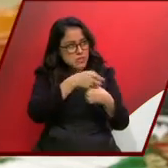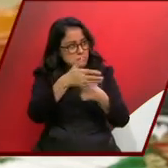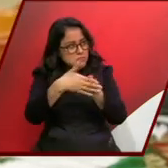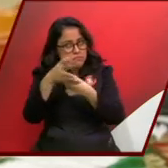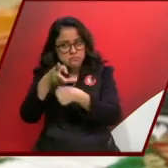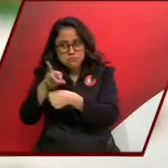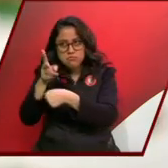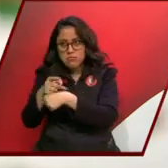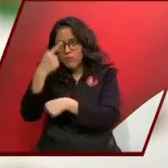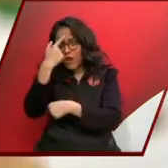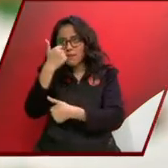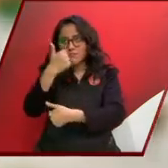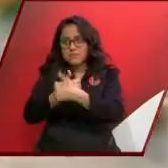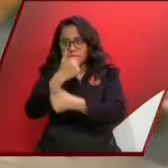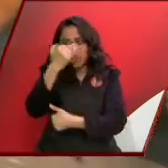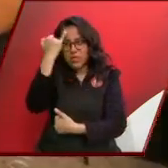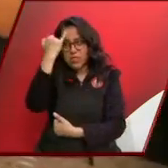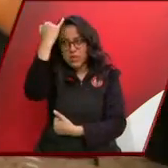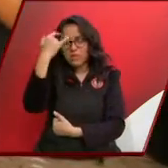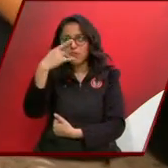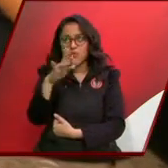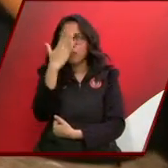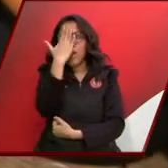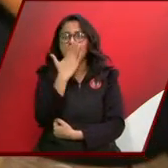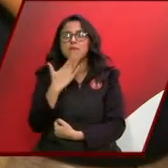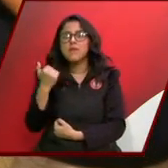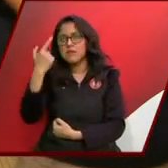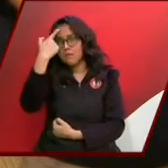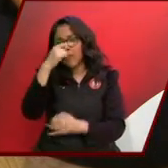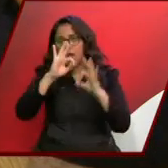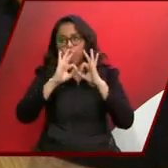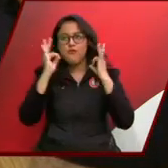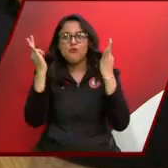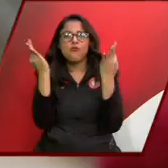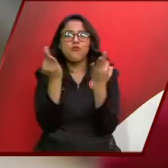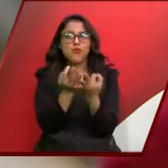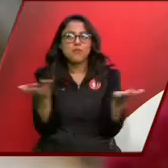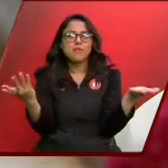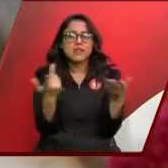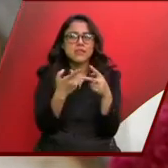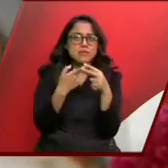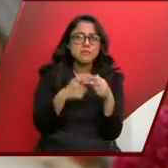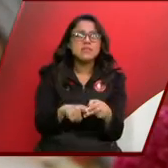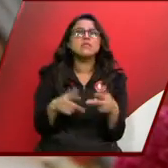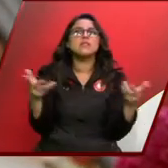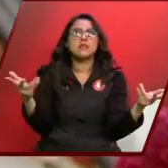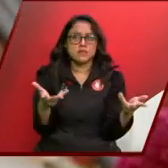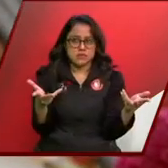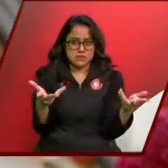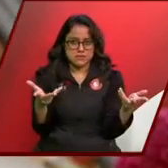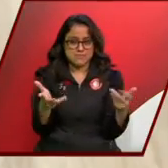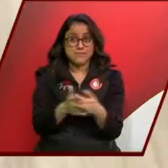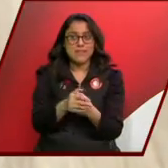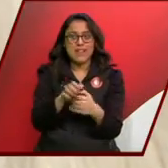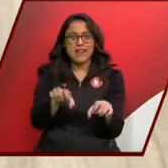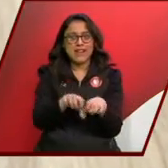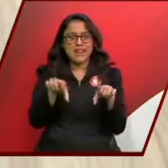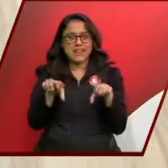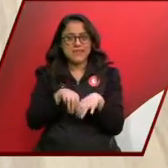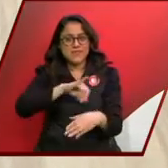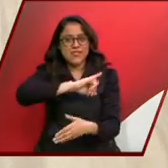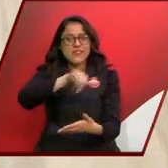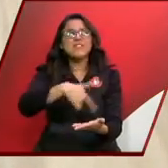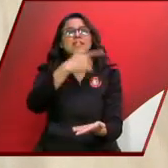realizar un concurso en el que la creatividad y el talento para diseñar una ofrenda se pone a prueba. Por supuesto que el equipo de